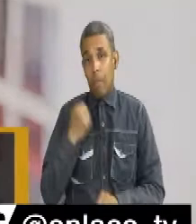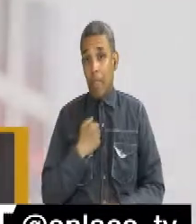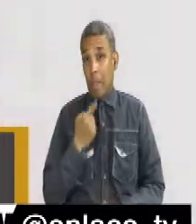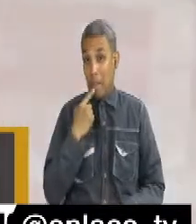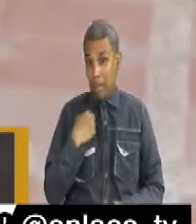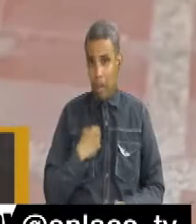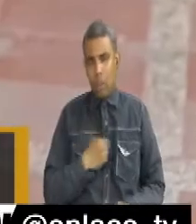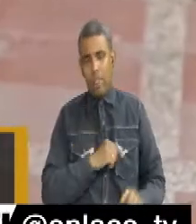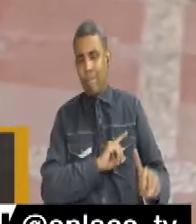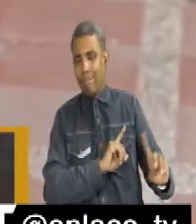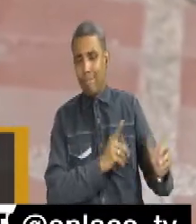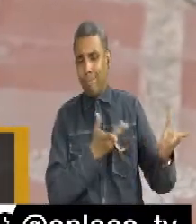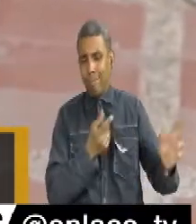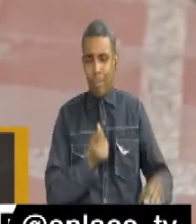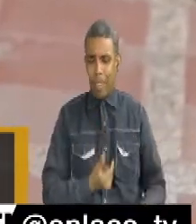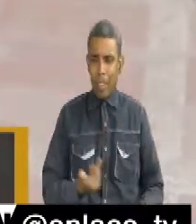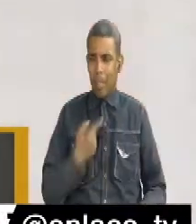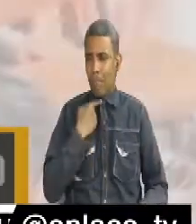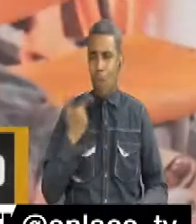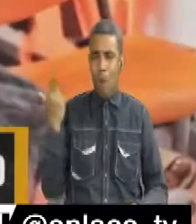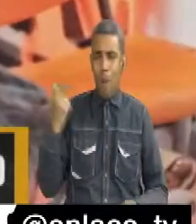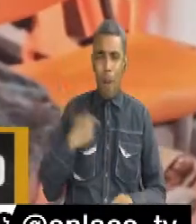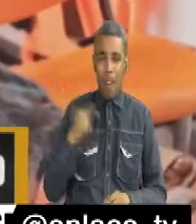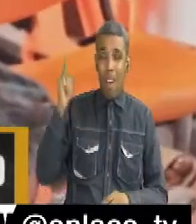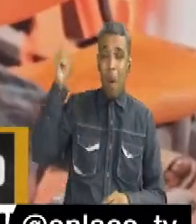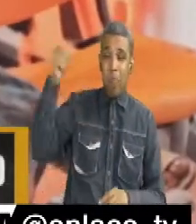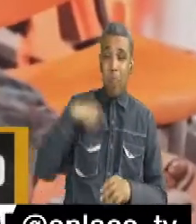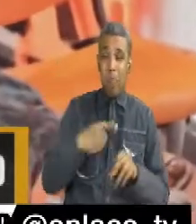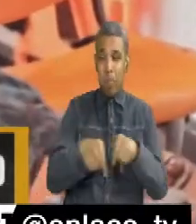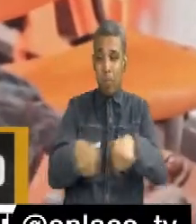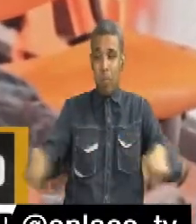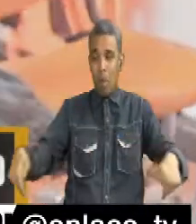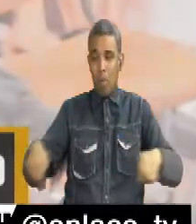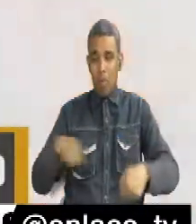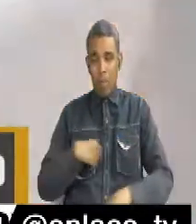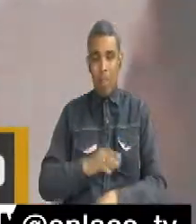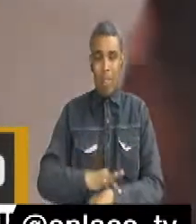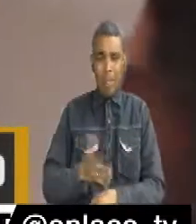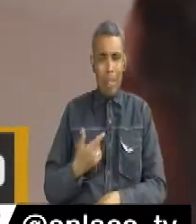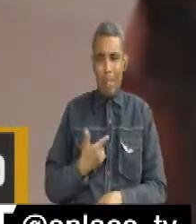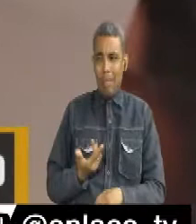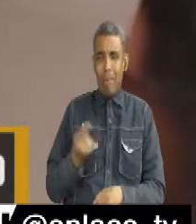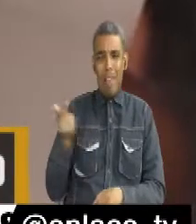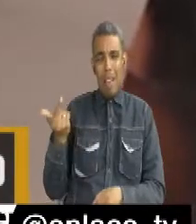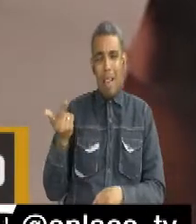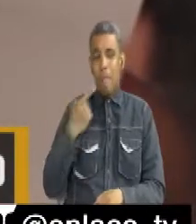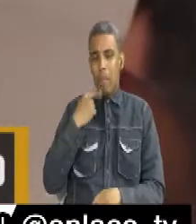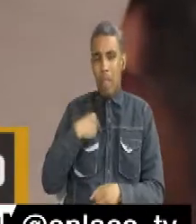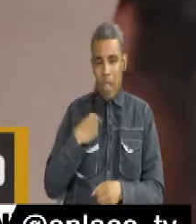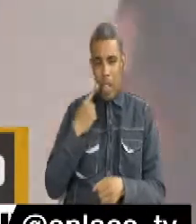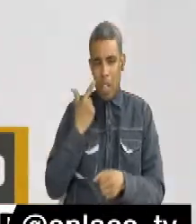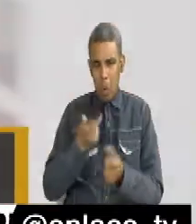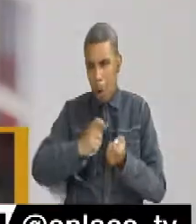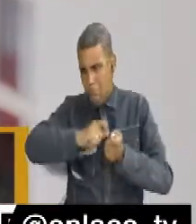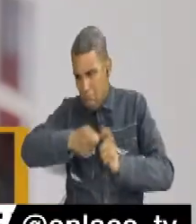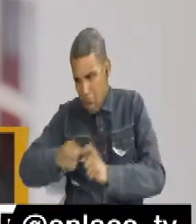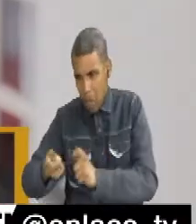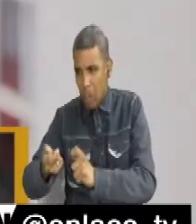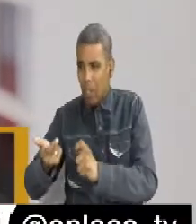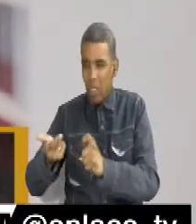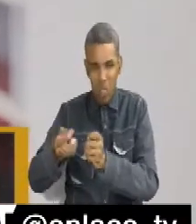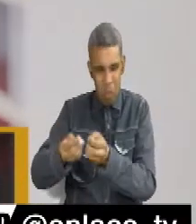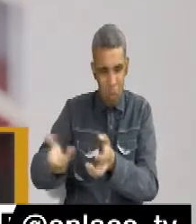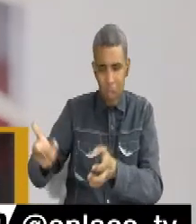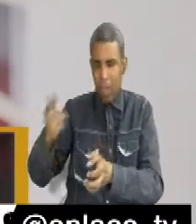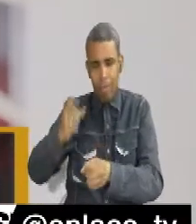después me dijeron de que la clínica donde me la iban a hacer se le habían dañado los aparatos. Después me dijeron que me trasladaban a otras clínicas y las